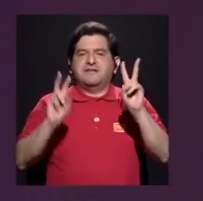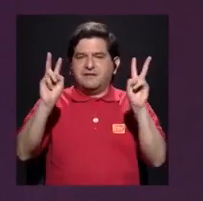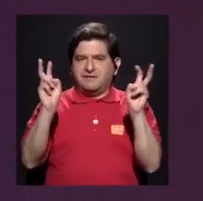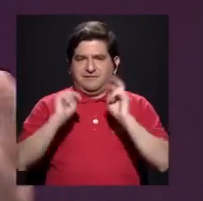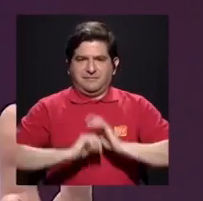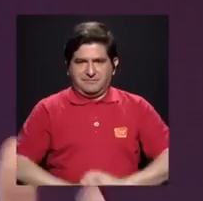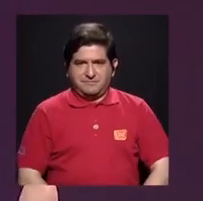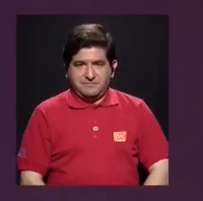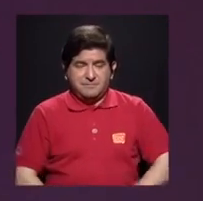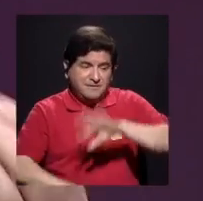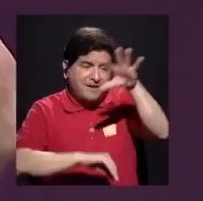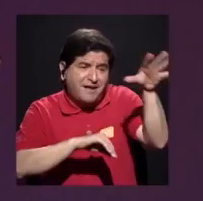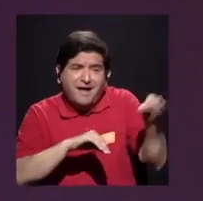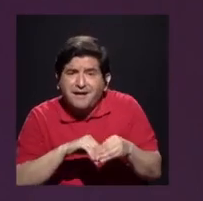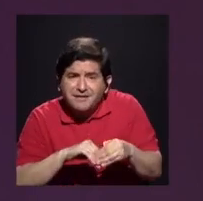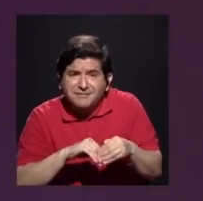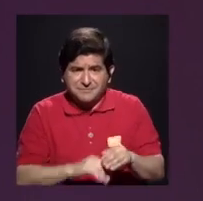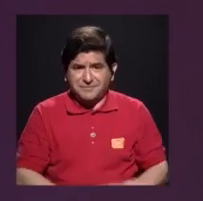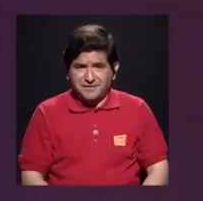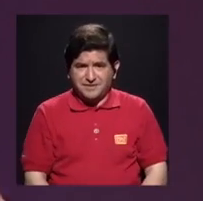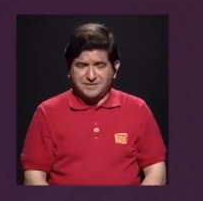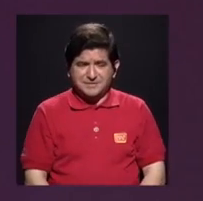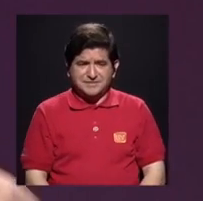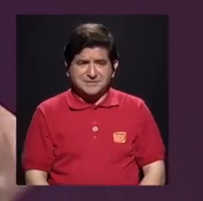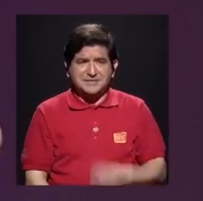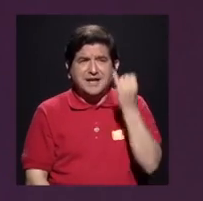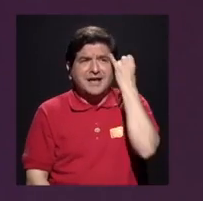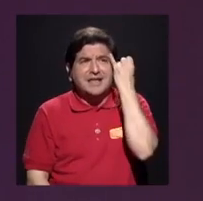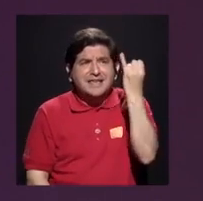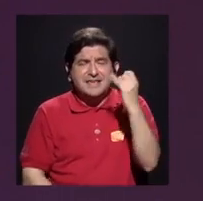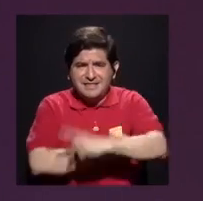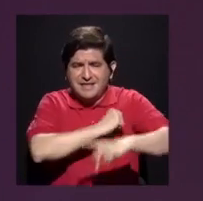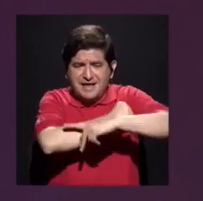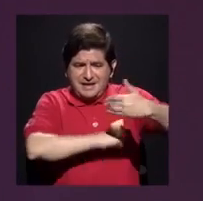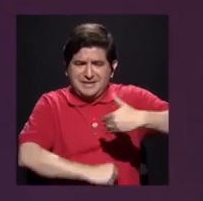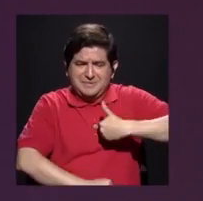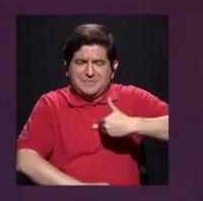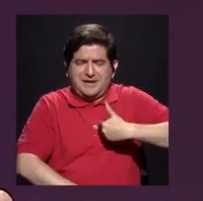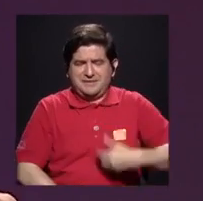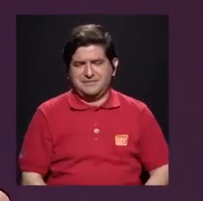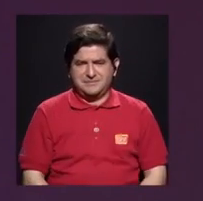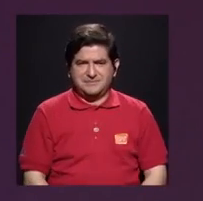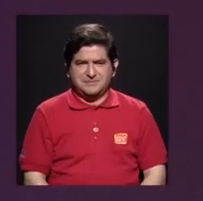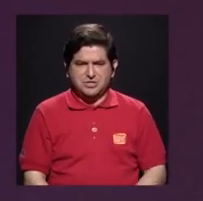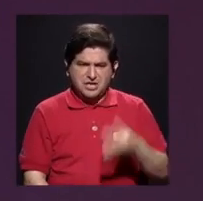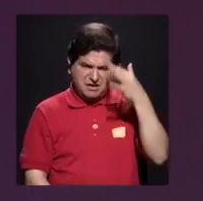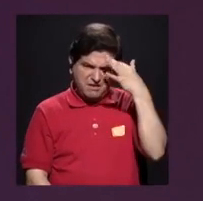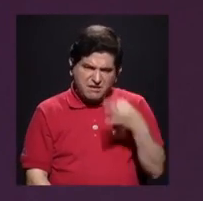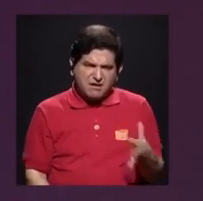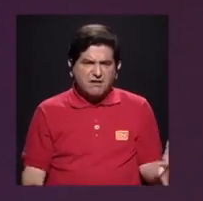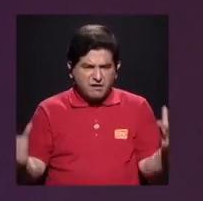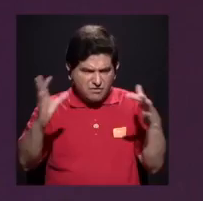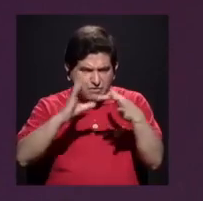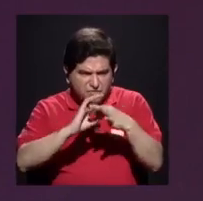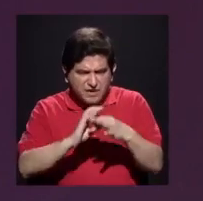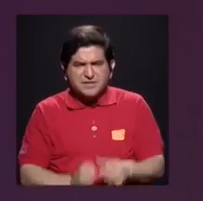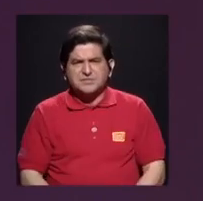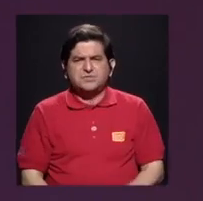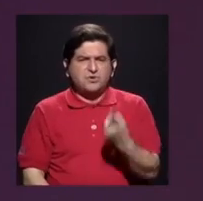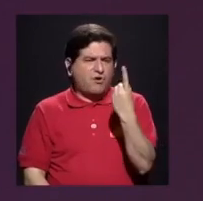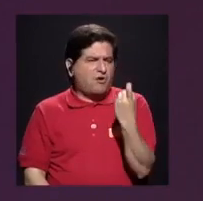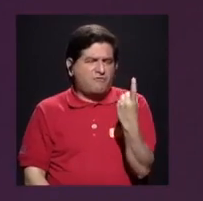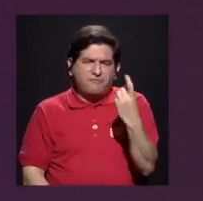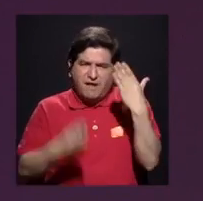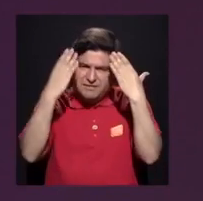porque además hay una consigna en este país y esto creo que tiene que ver con una gran falta de